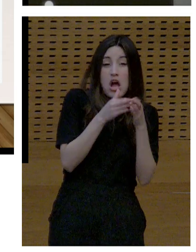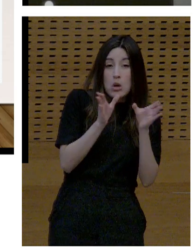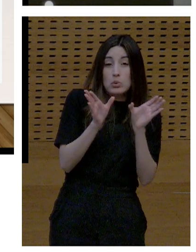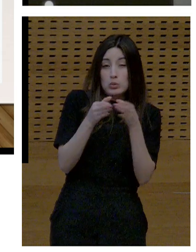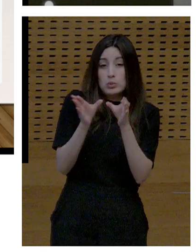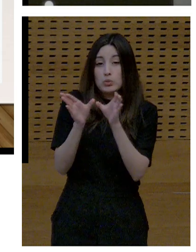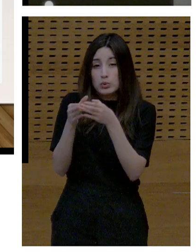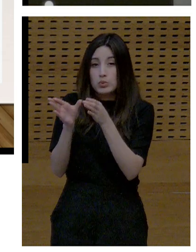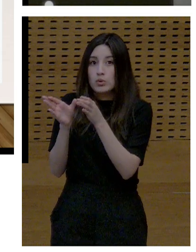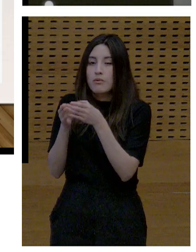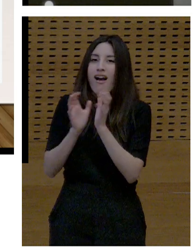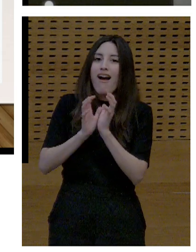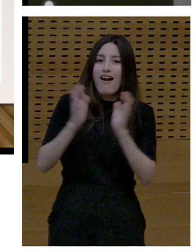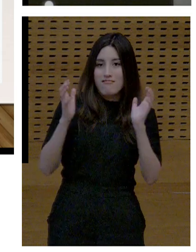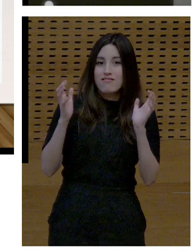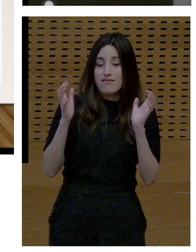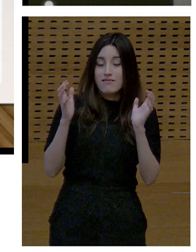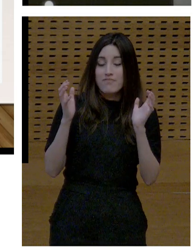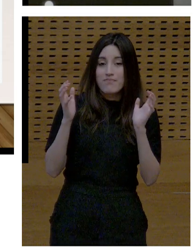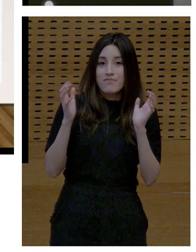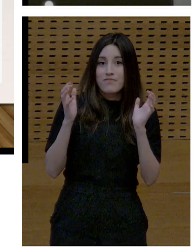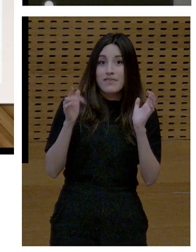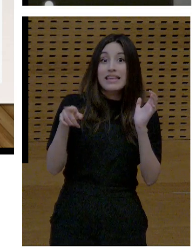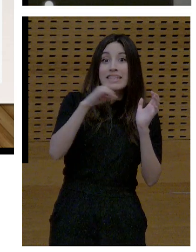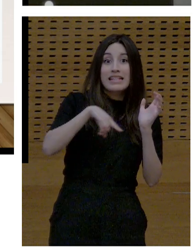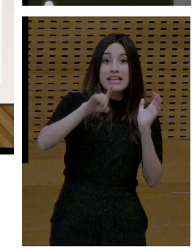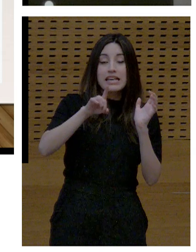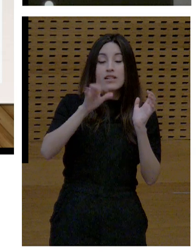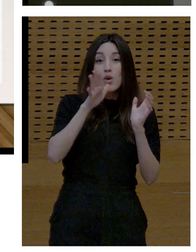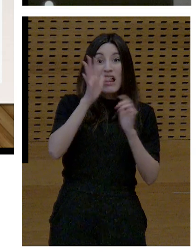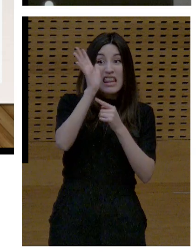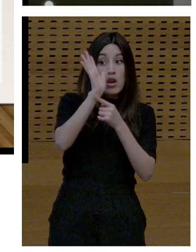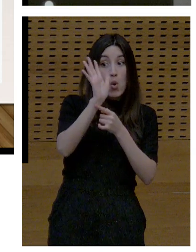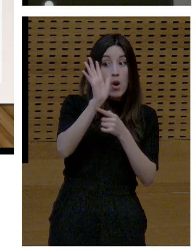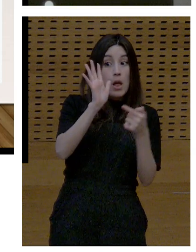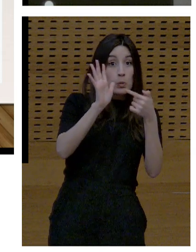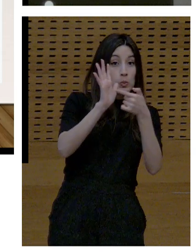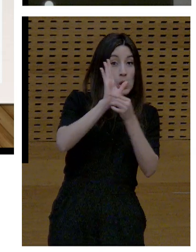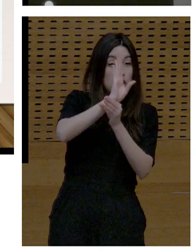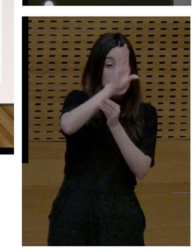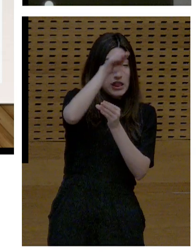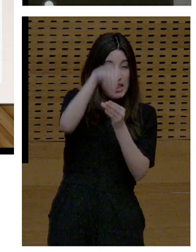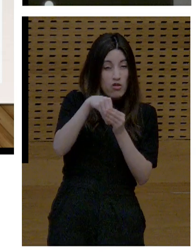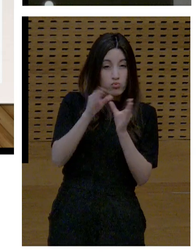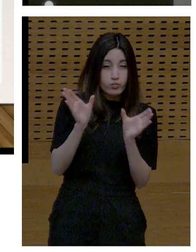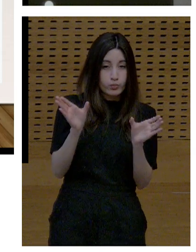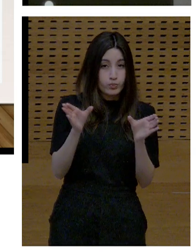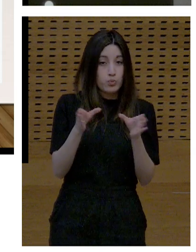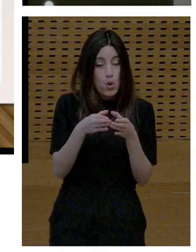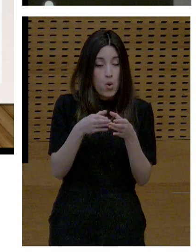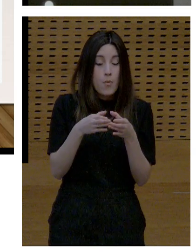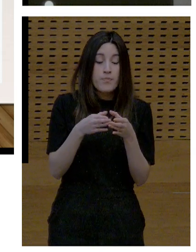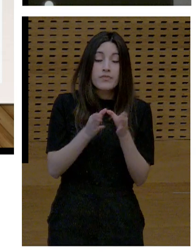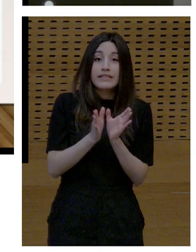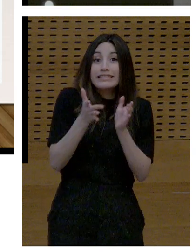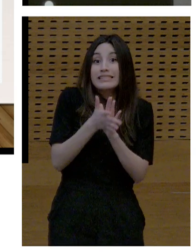estas agrupaciones grandes que quedan en la parte interna de la neurona. Son lo que se llaman los cuerpos de Levy. Son unos